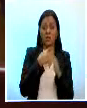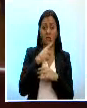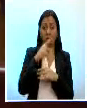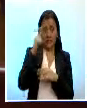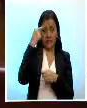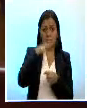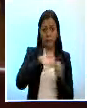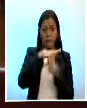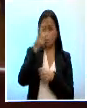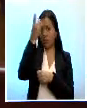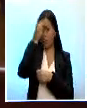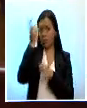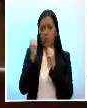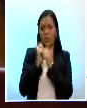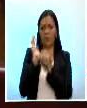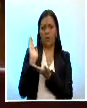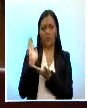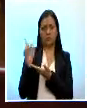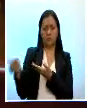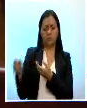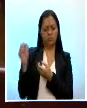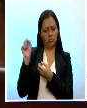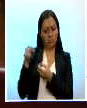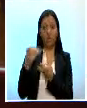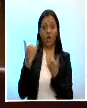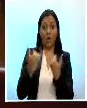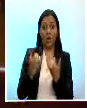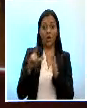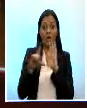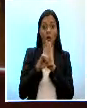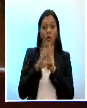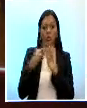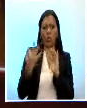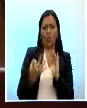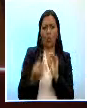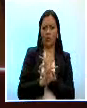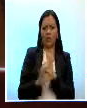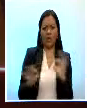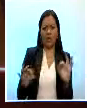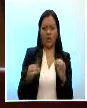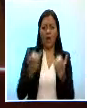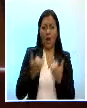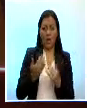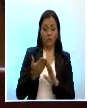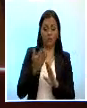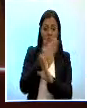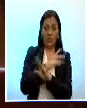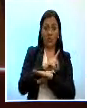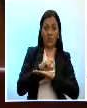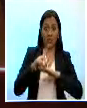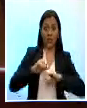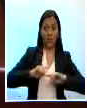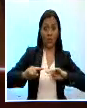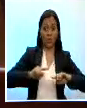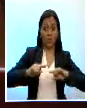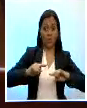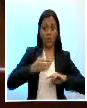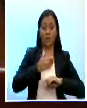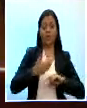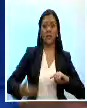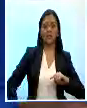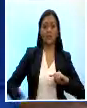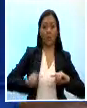Social. Con la actual ley no ha cumplido. El actual director ejecutivo, el presidente ejecutivo